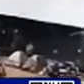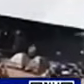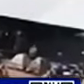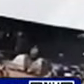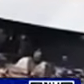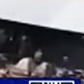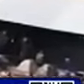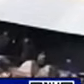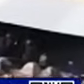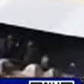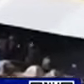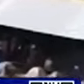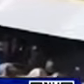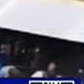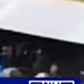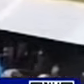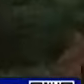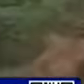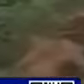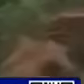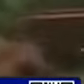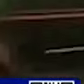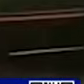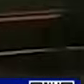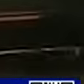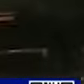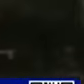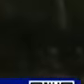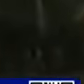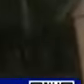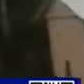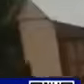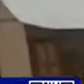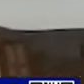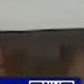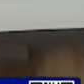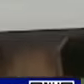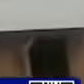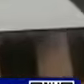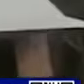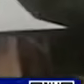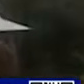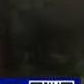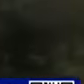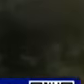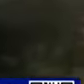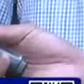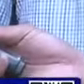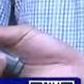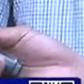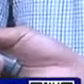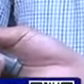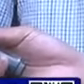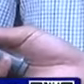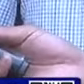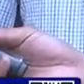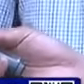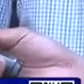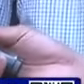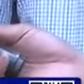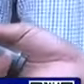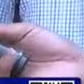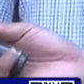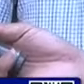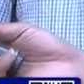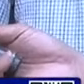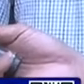mi propio país me siento una extranjera. Pónganse en nuestro lugar. No es justo. Todo